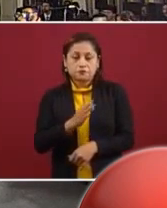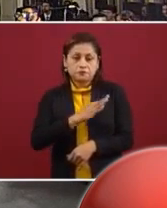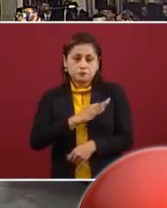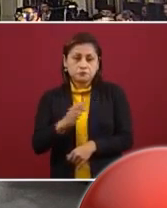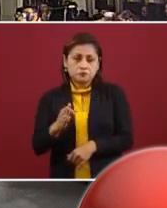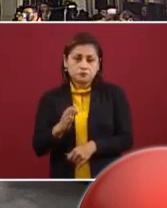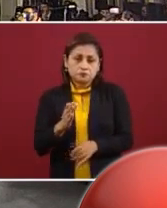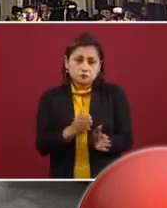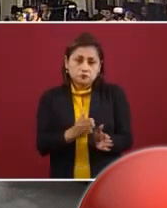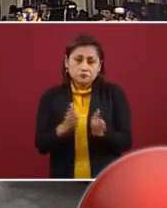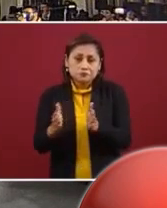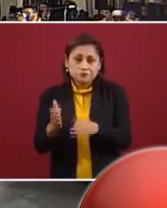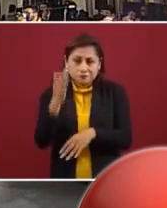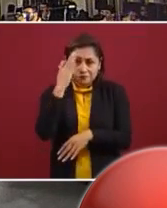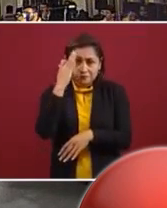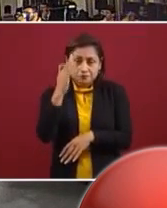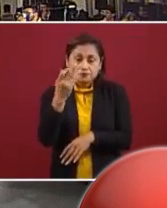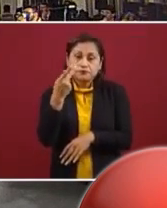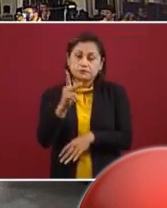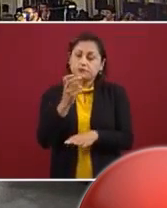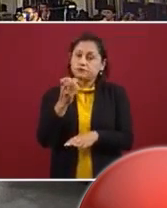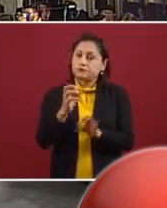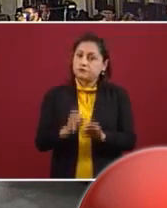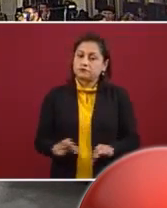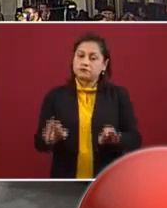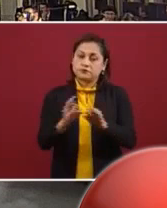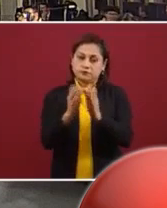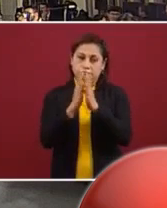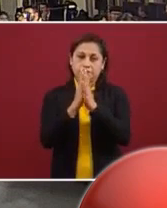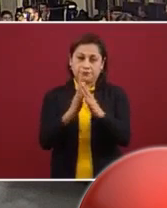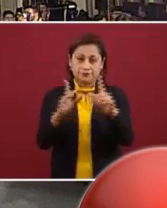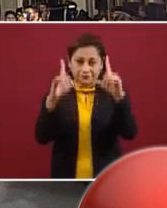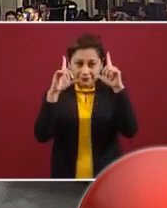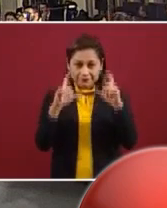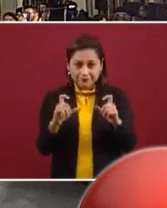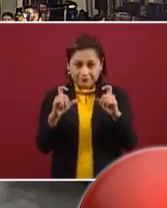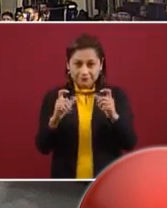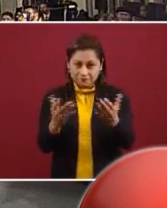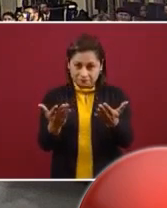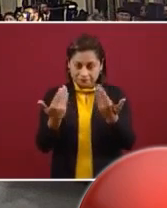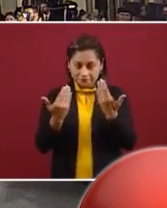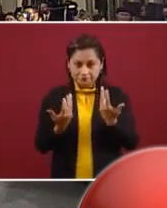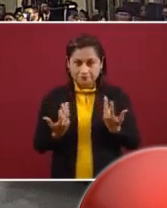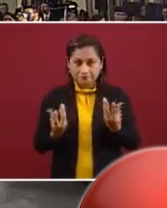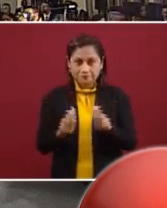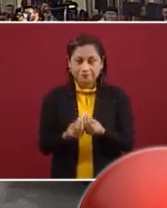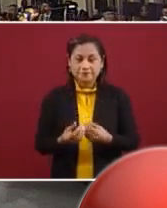pero es algo muy importante. Nos tomamos una foto. Vengan.